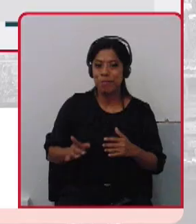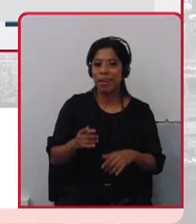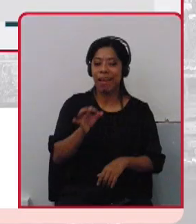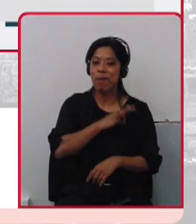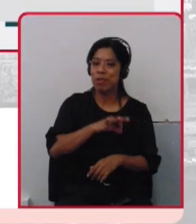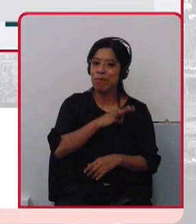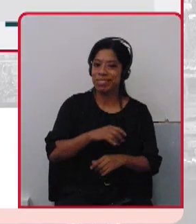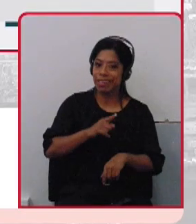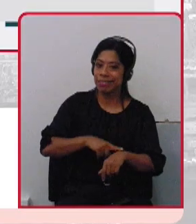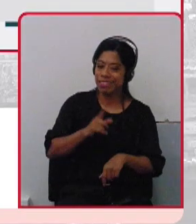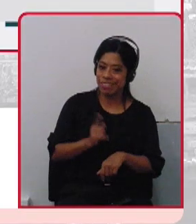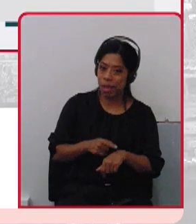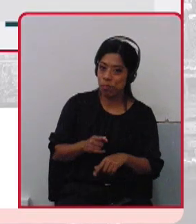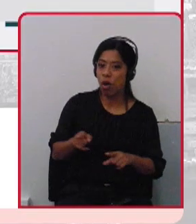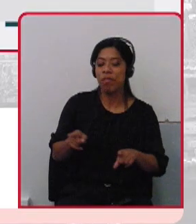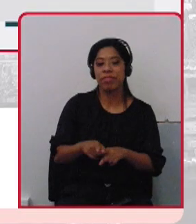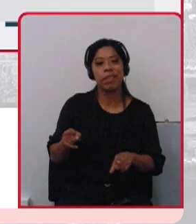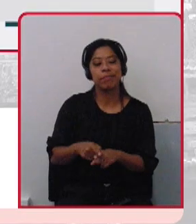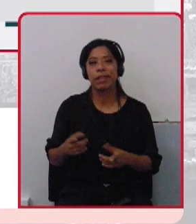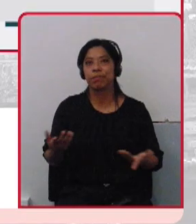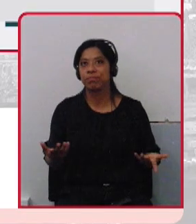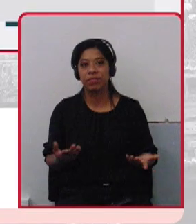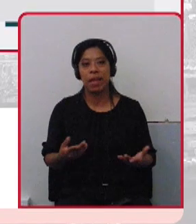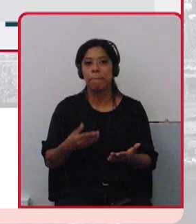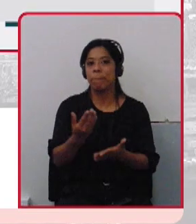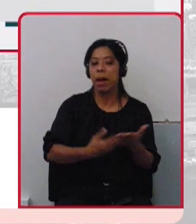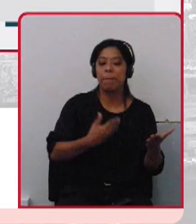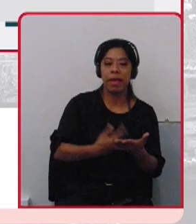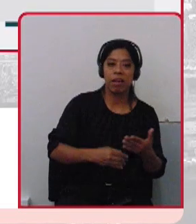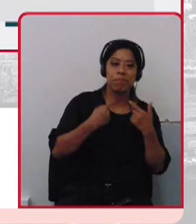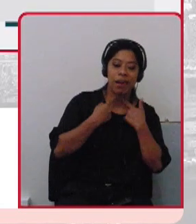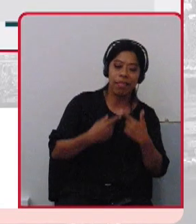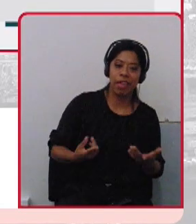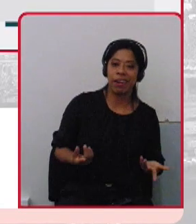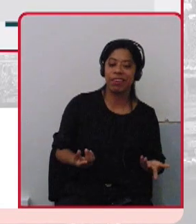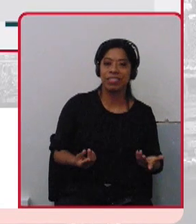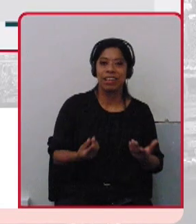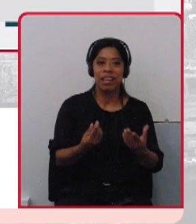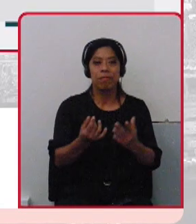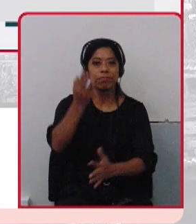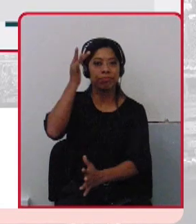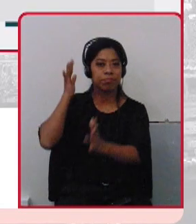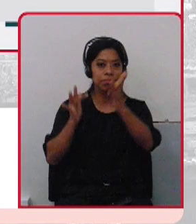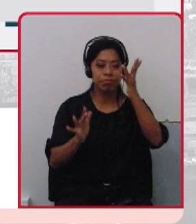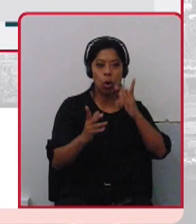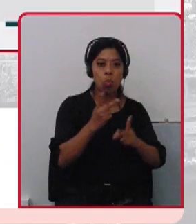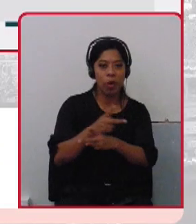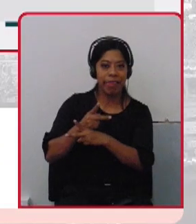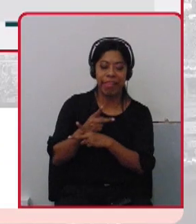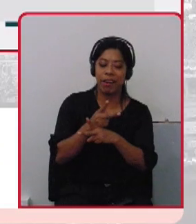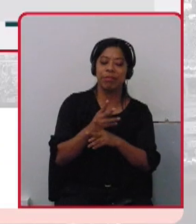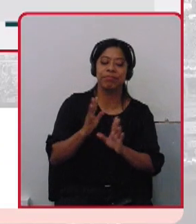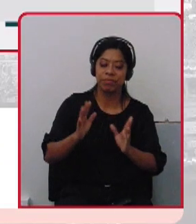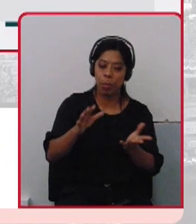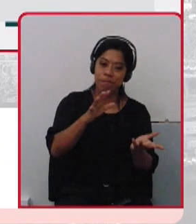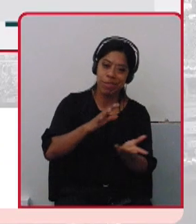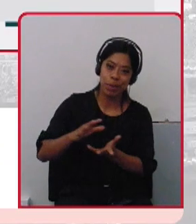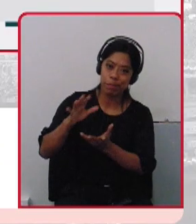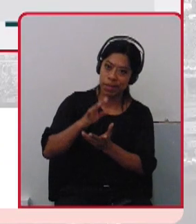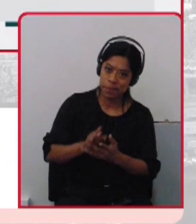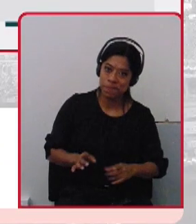tiempo y también por un tema medioambiental también, bueno, el uso de papel, ¿no? La toma de decisiones en forma